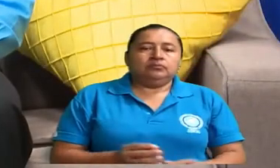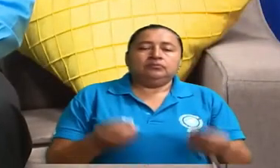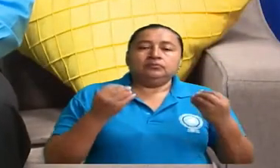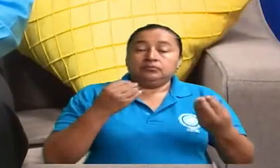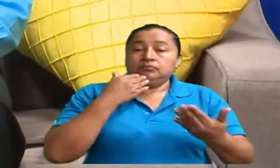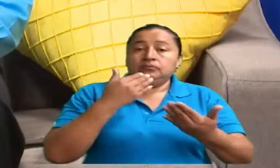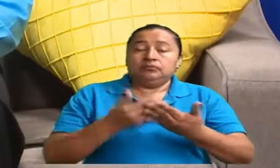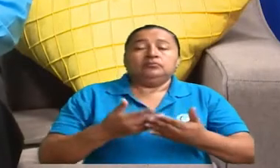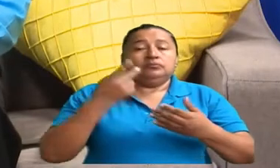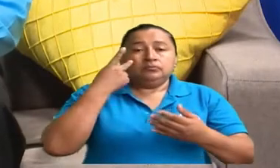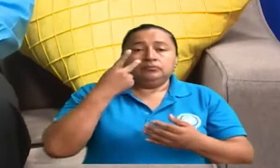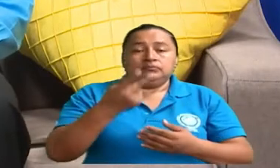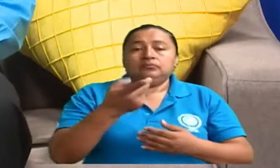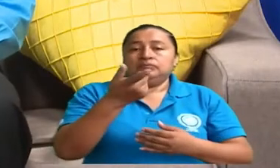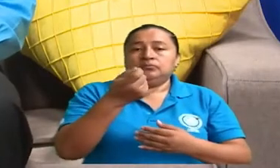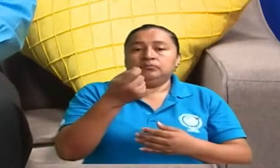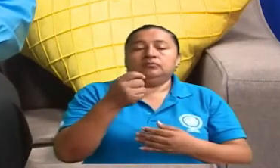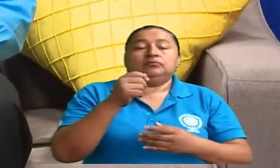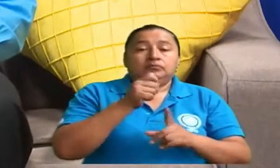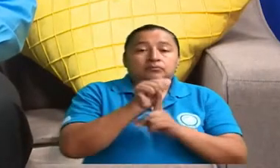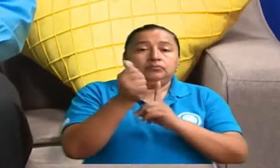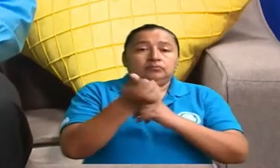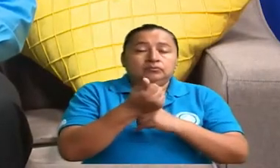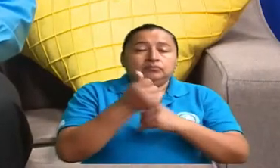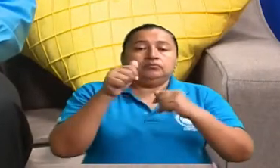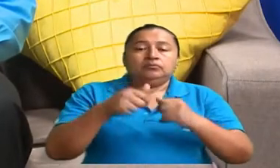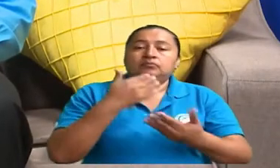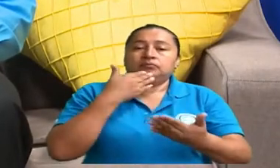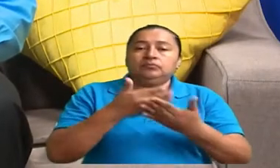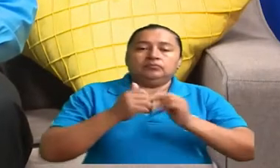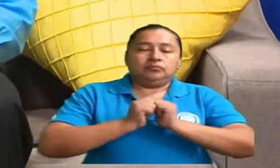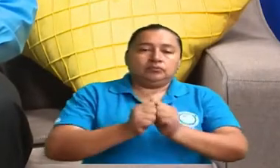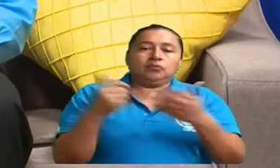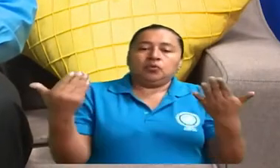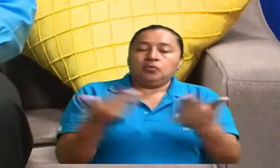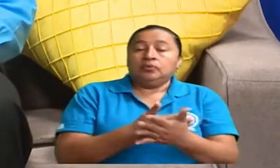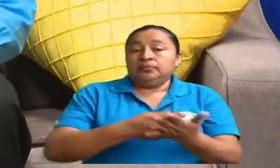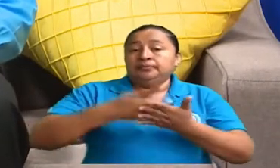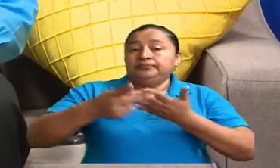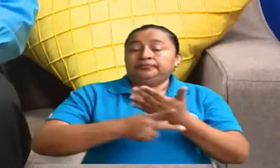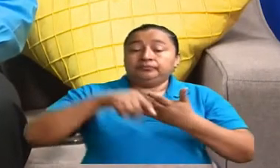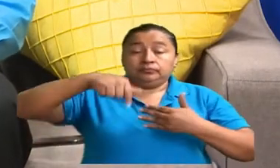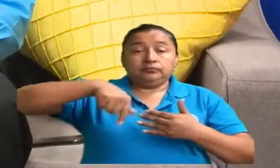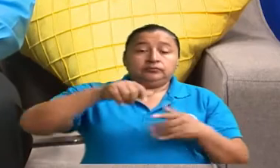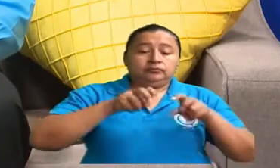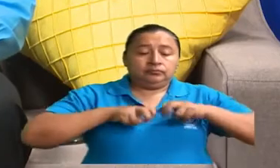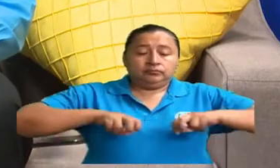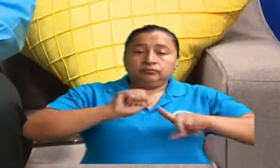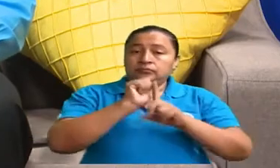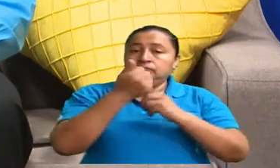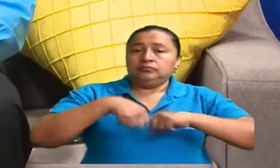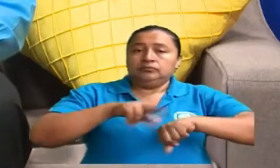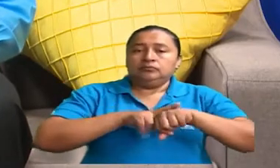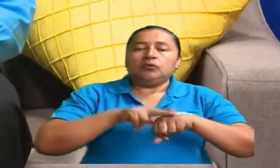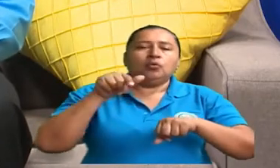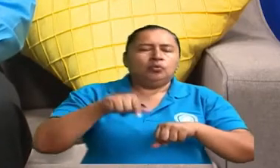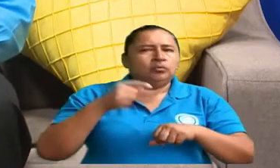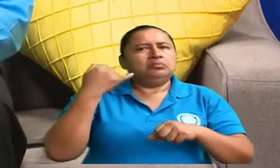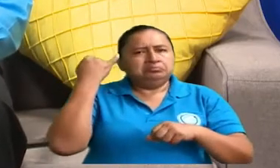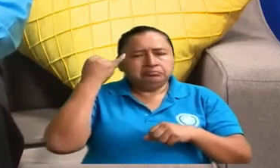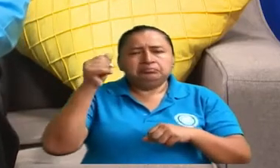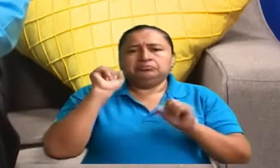muchísimas gracias por estar en sintonía del canal parlamentario. Muchísimas gracias por acompañarnos en una nueva edición de su programa Desde el Parlamento. Una oportunidad para